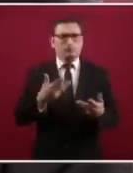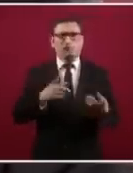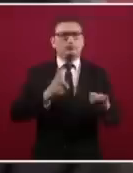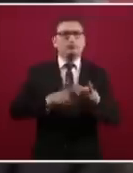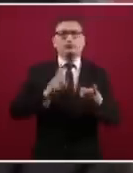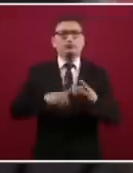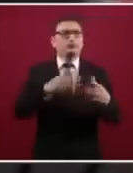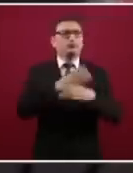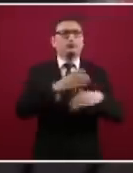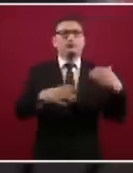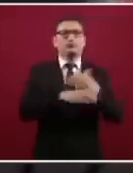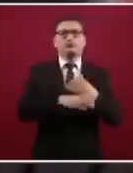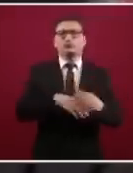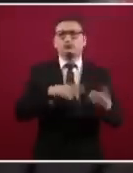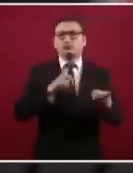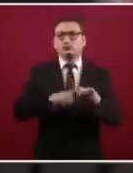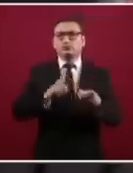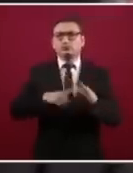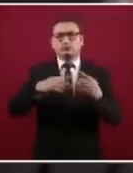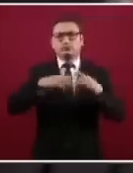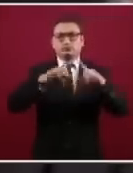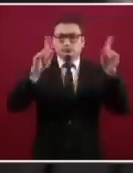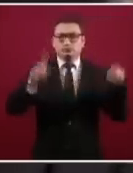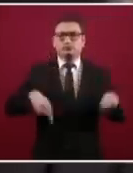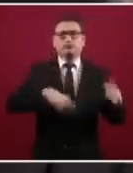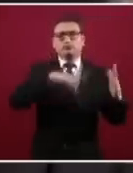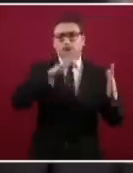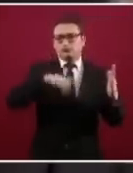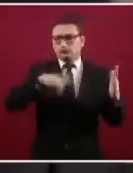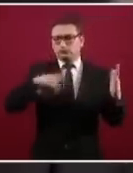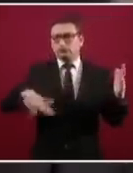las esculturas, las pinturas,